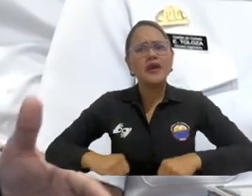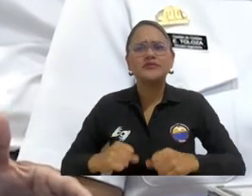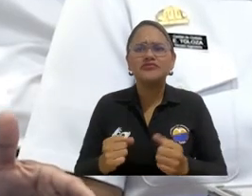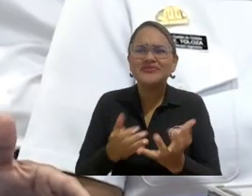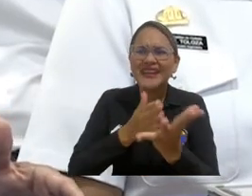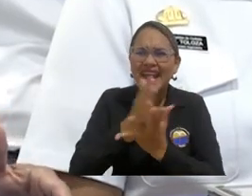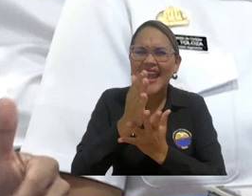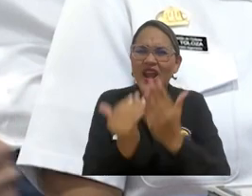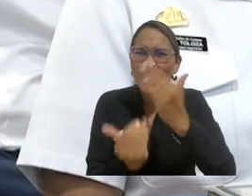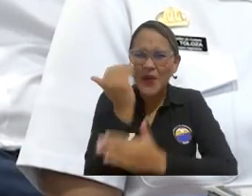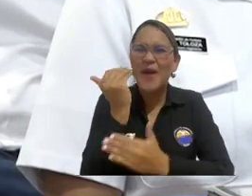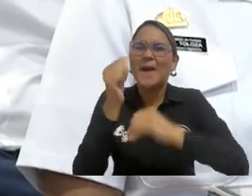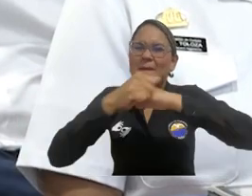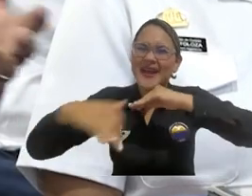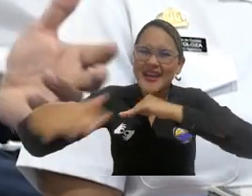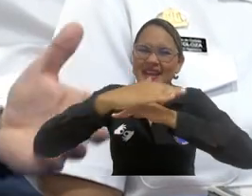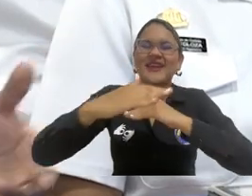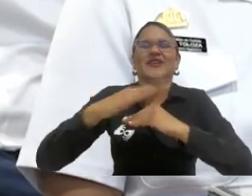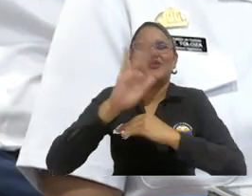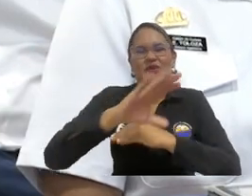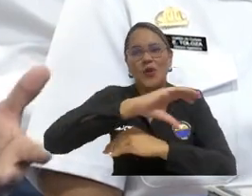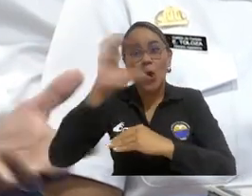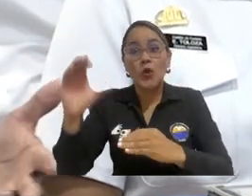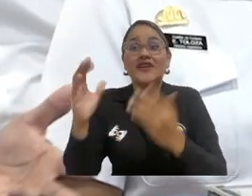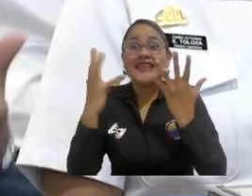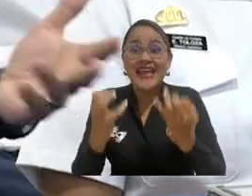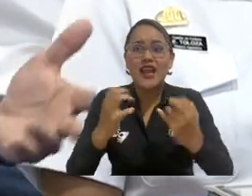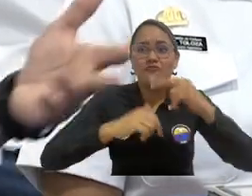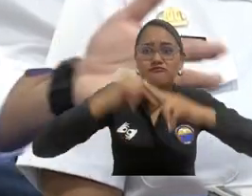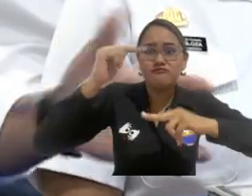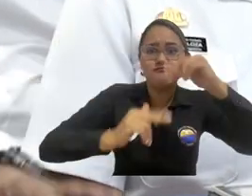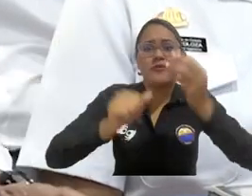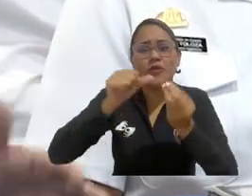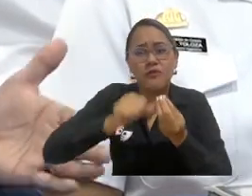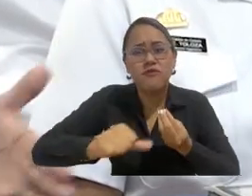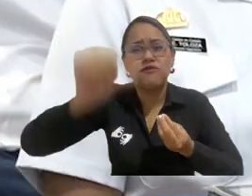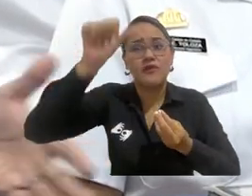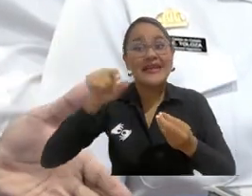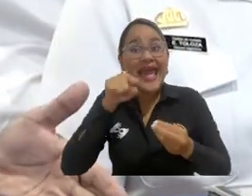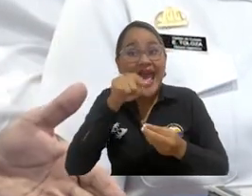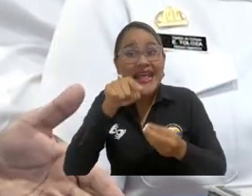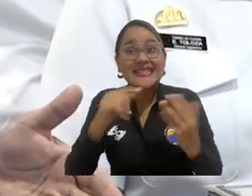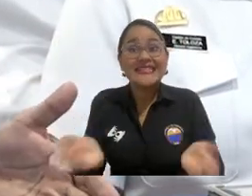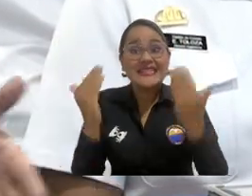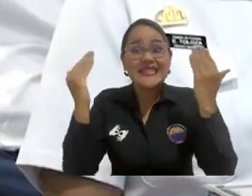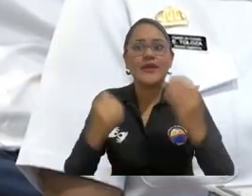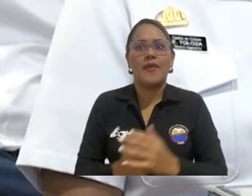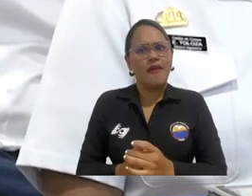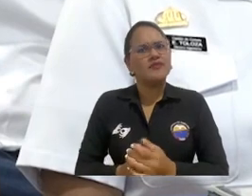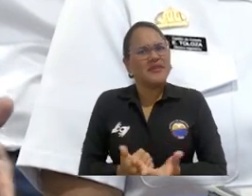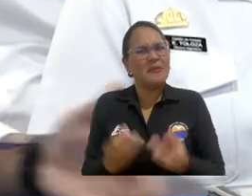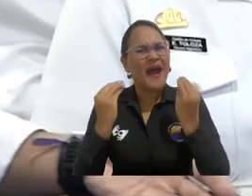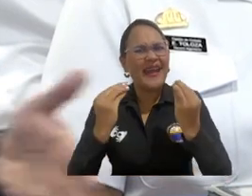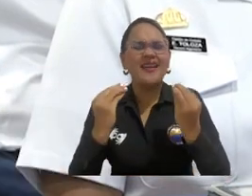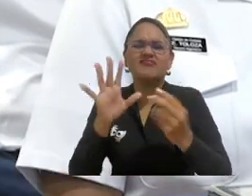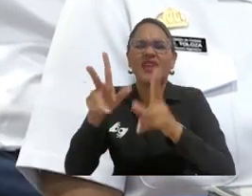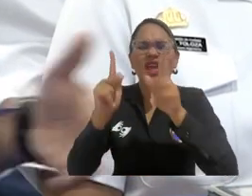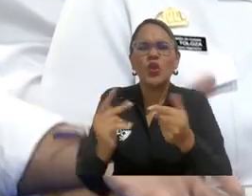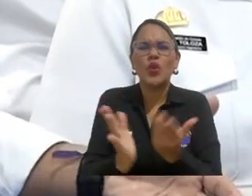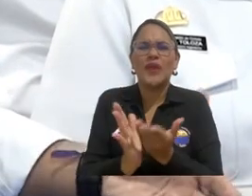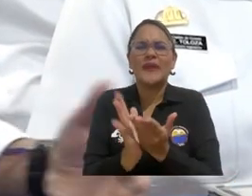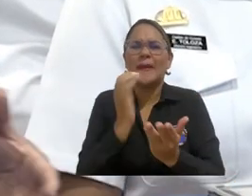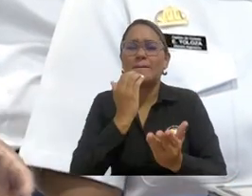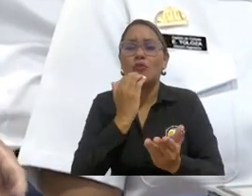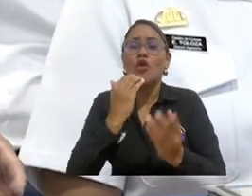de montar ingeniería marino-costera, ¿por qué no montar en conjunto un programa de infraestructura sostenible para que un estudiante no tenga que hacer ambiental y